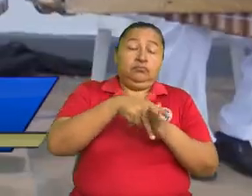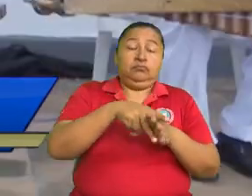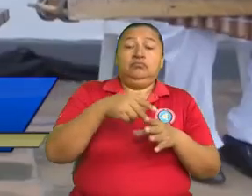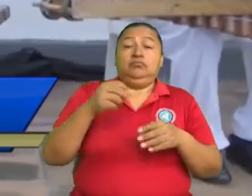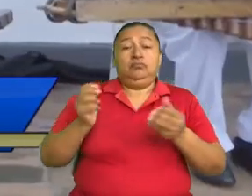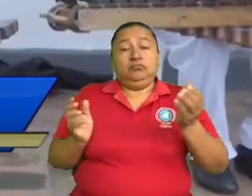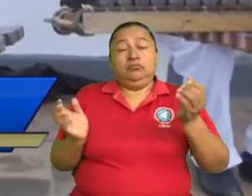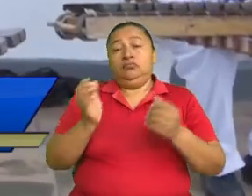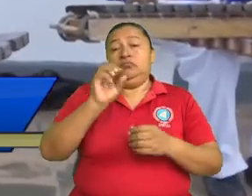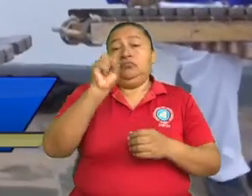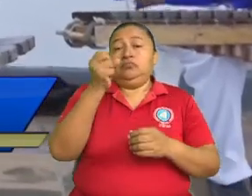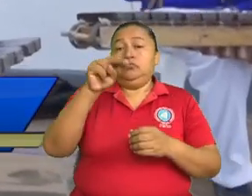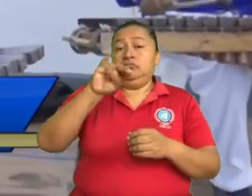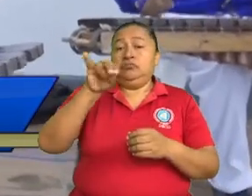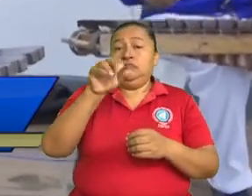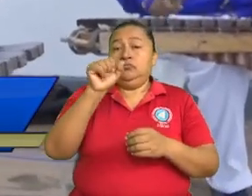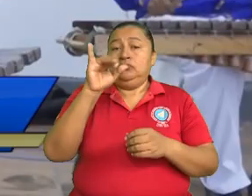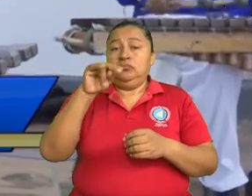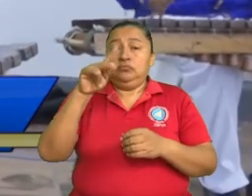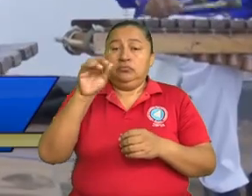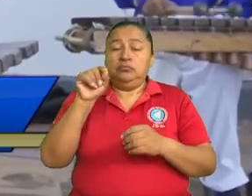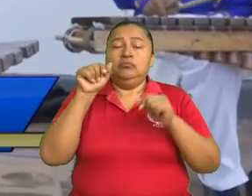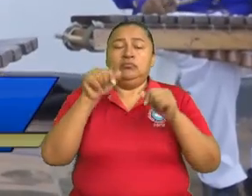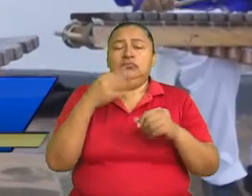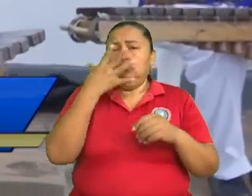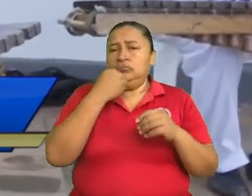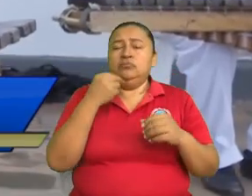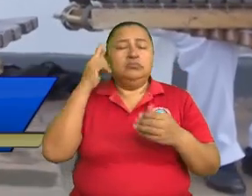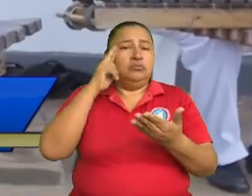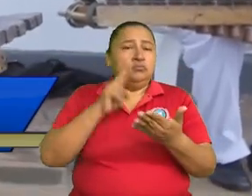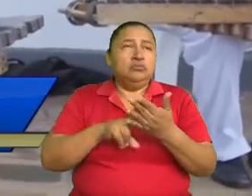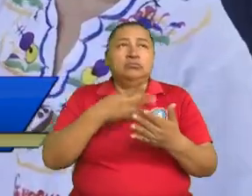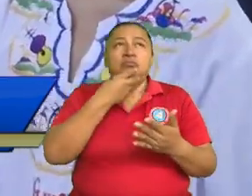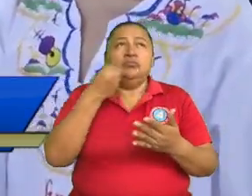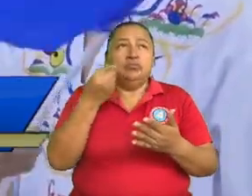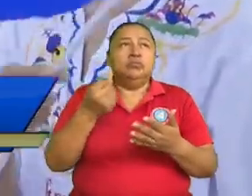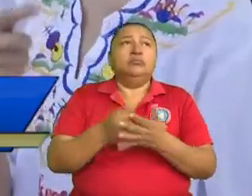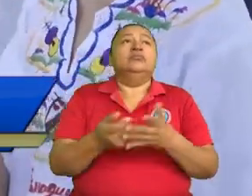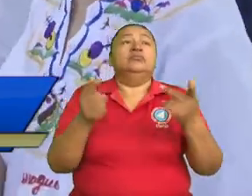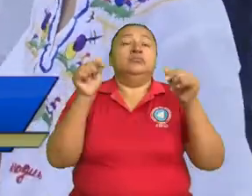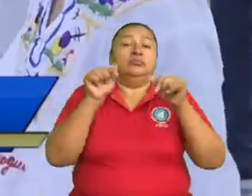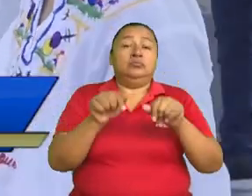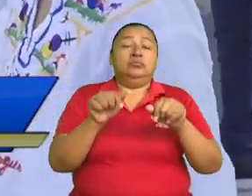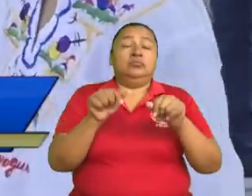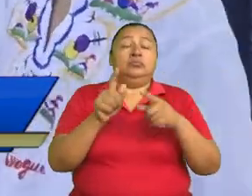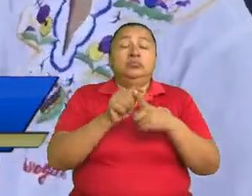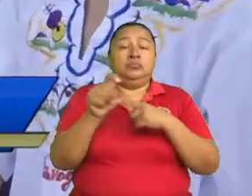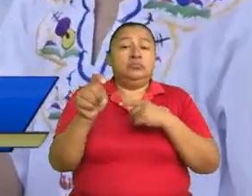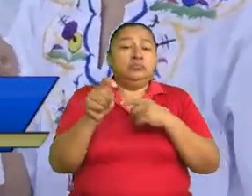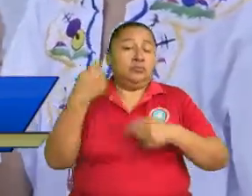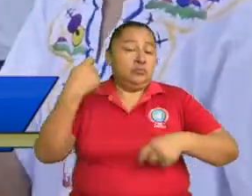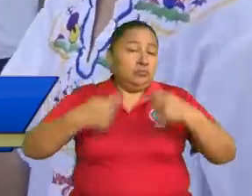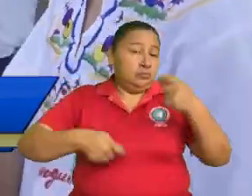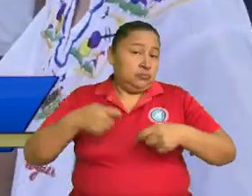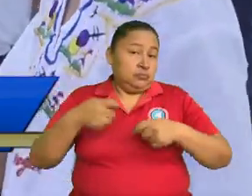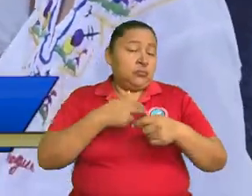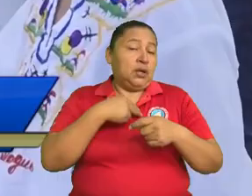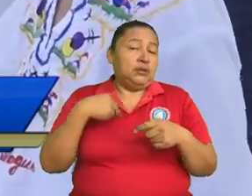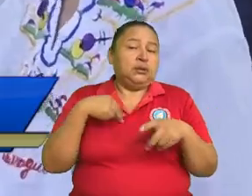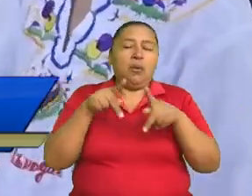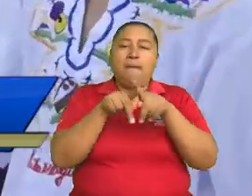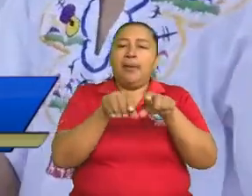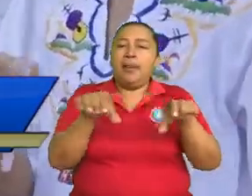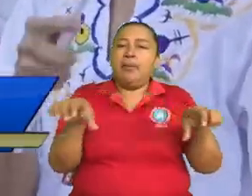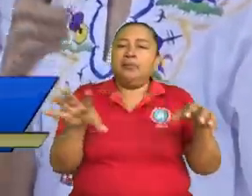Jacinto. Claro. Recreando un poco con el protagonismo de la juventud, por supuesto. Claro. Entonces, en este mes de septiembre hacemos un plan